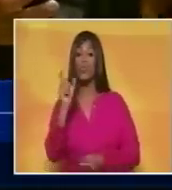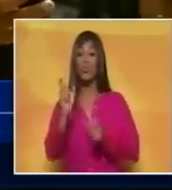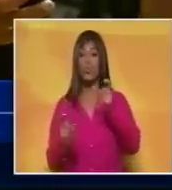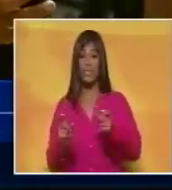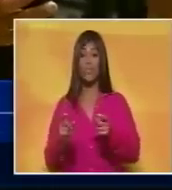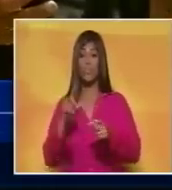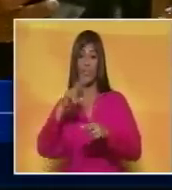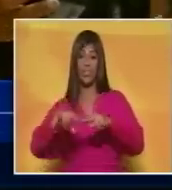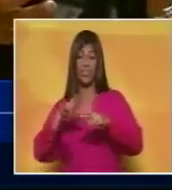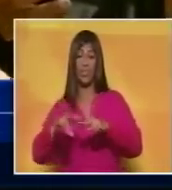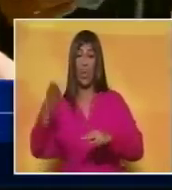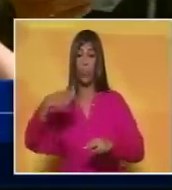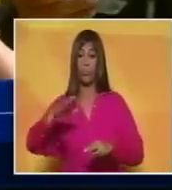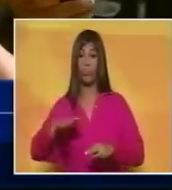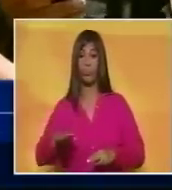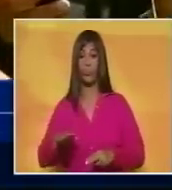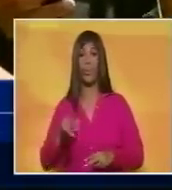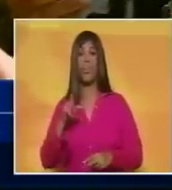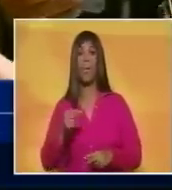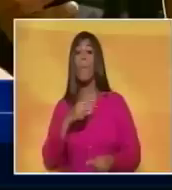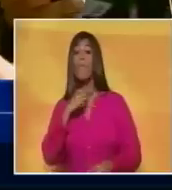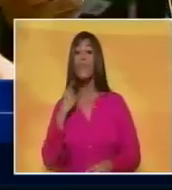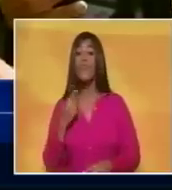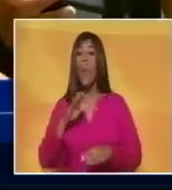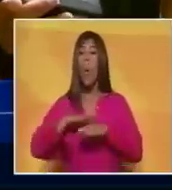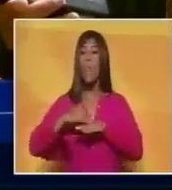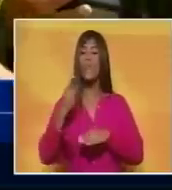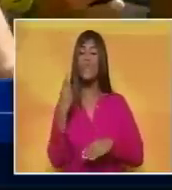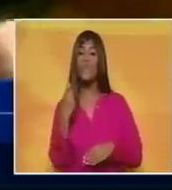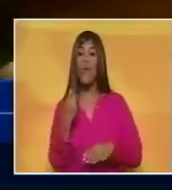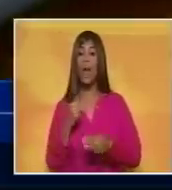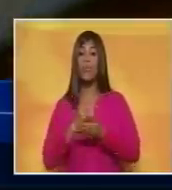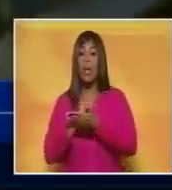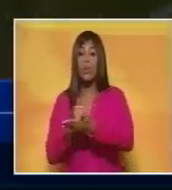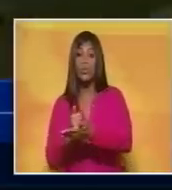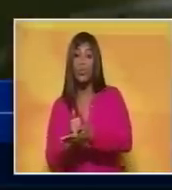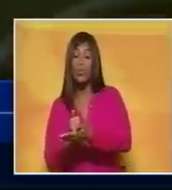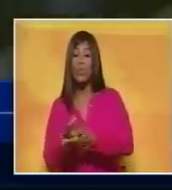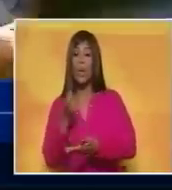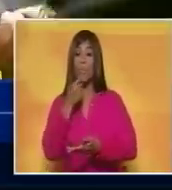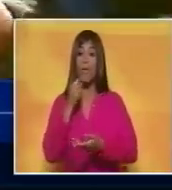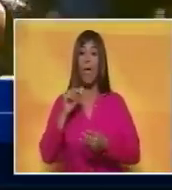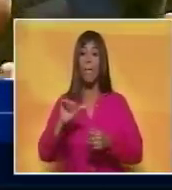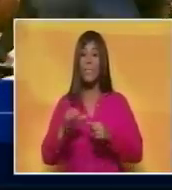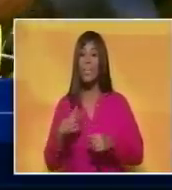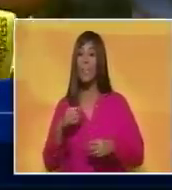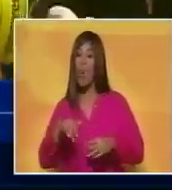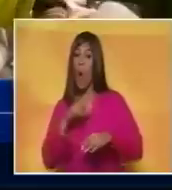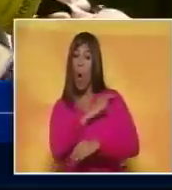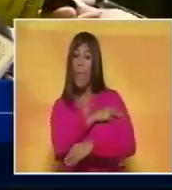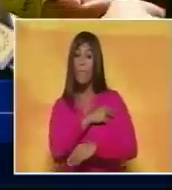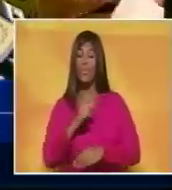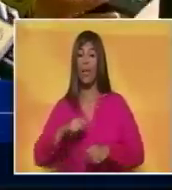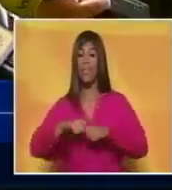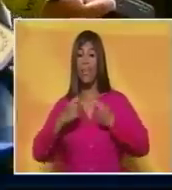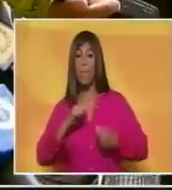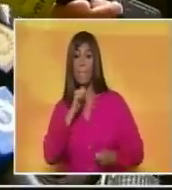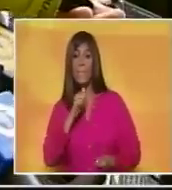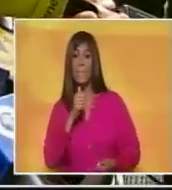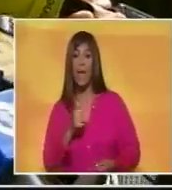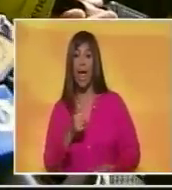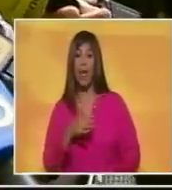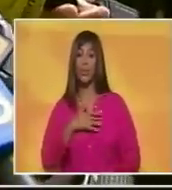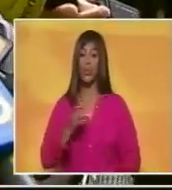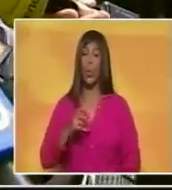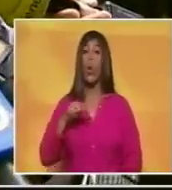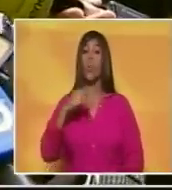que fallecieron recientemente fallecieron por la falta y por las deficiencias habituales que ocurren en nuestros hospitales. Por eso es que estamos aquí y por